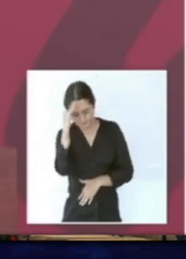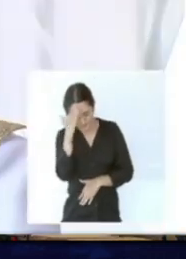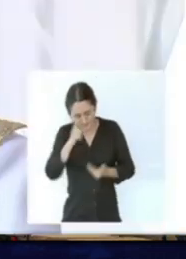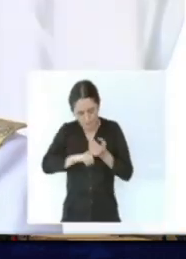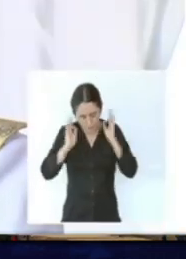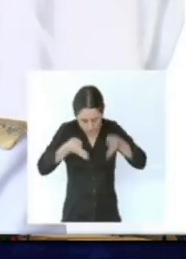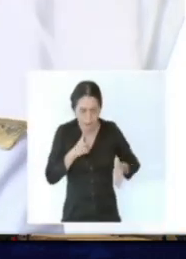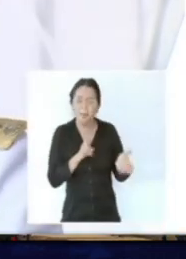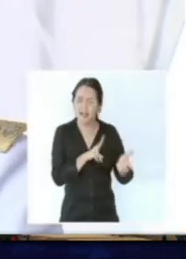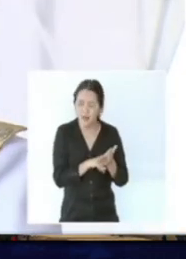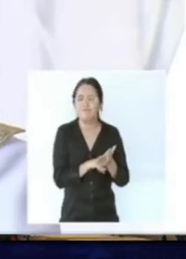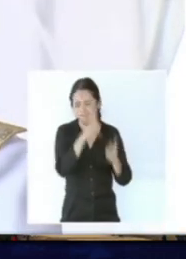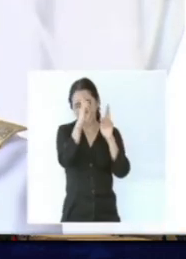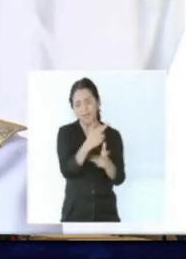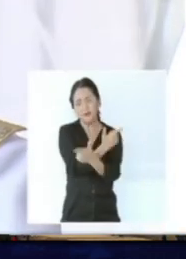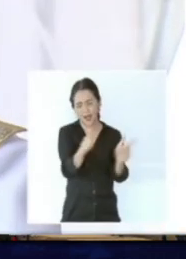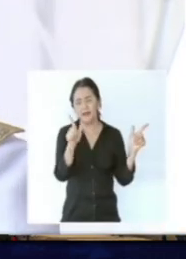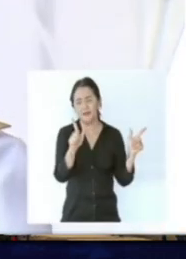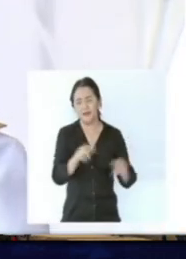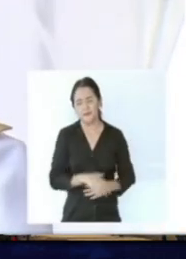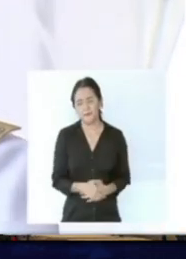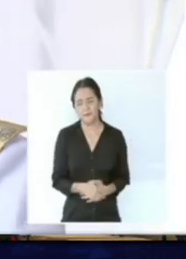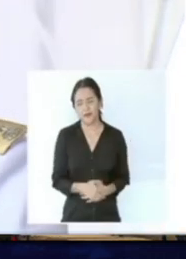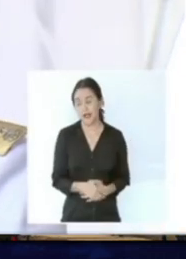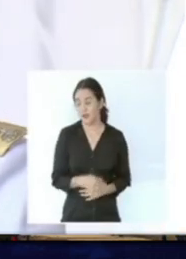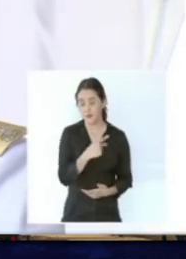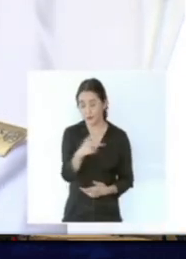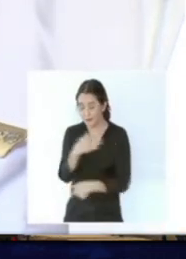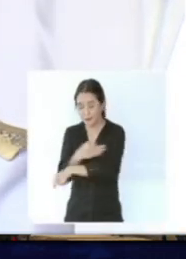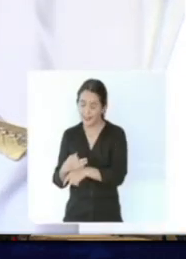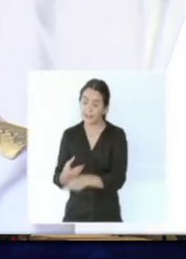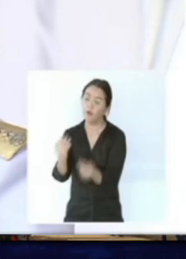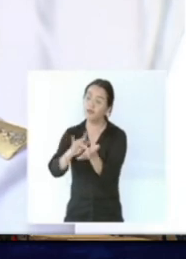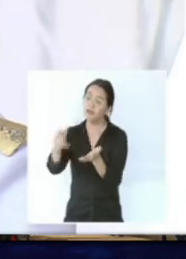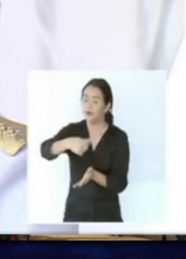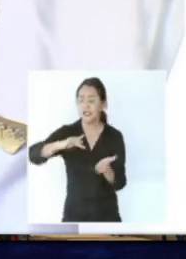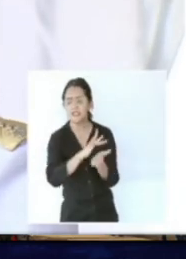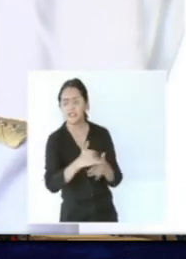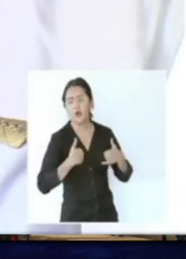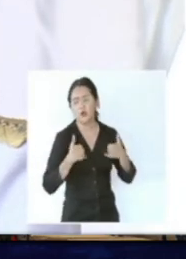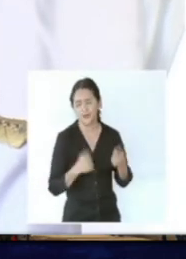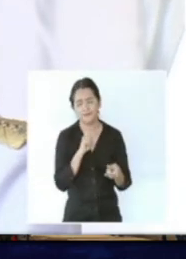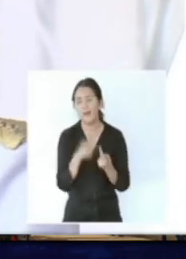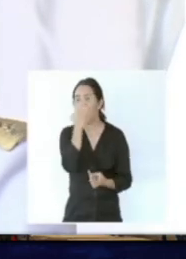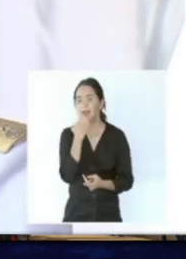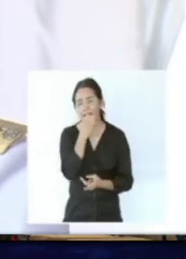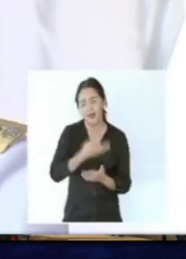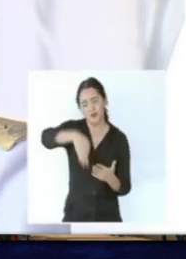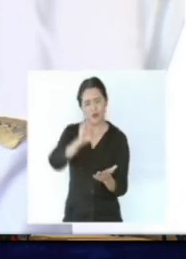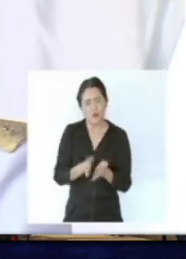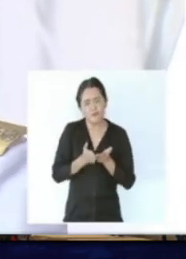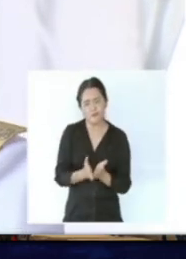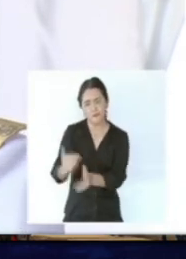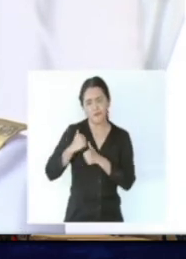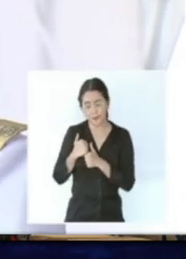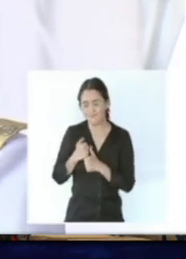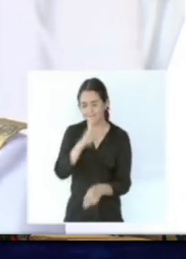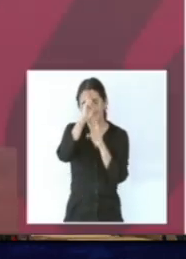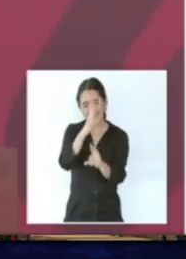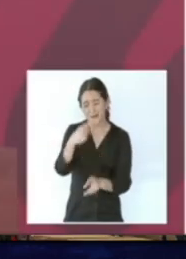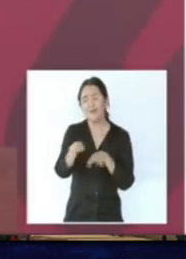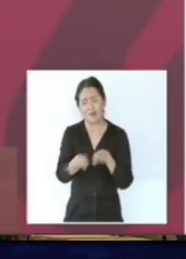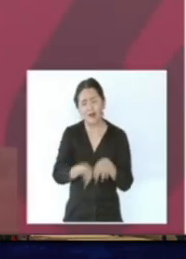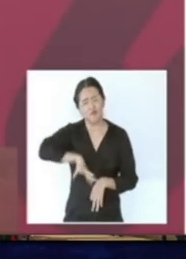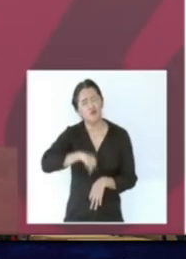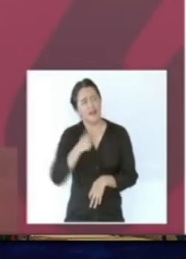en la ética y el respeto a la libertad de nuestro pueblo a sus familias todo nuestro agradecimiento por su apoyo mi reconocimiento por